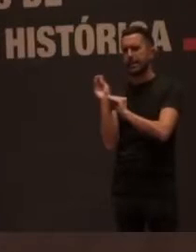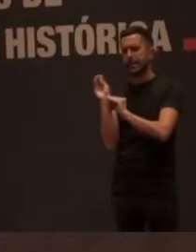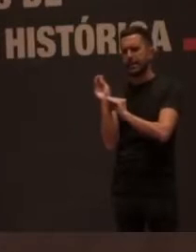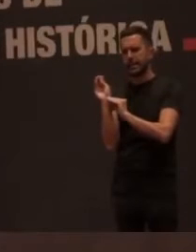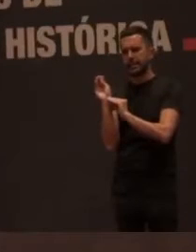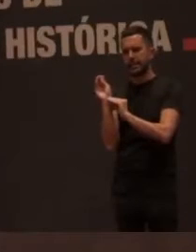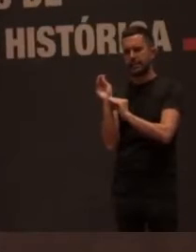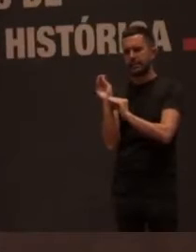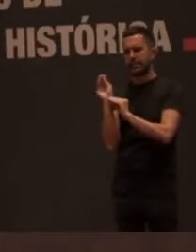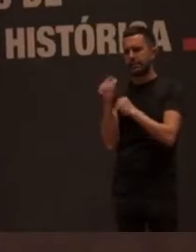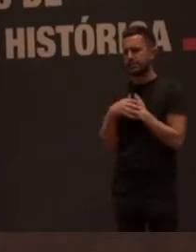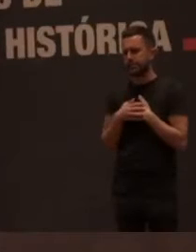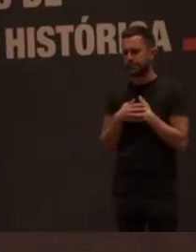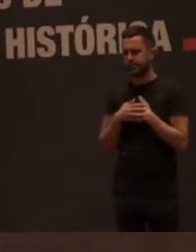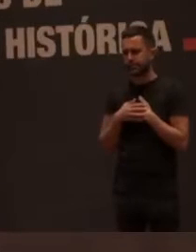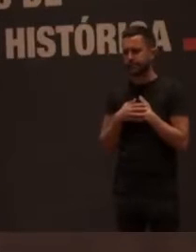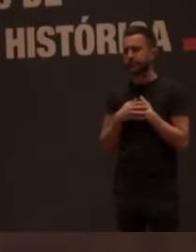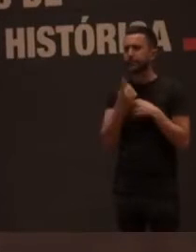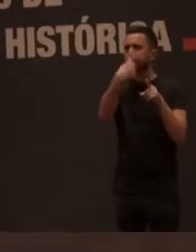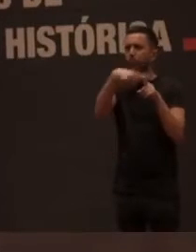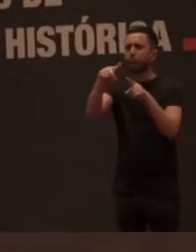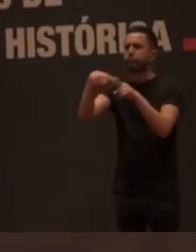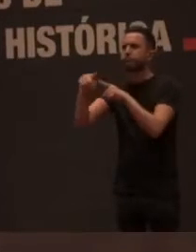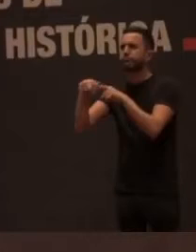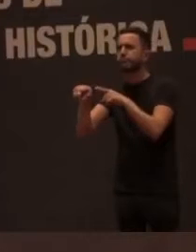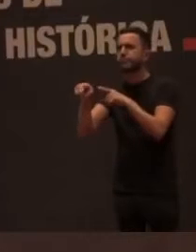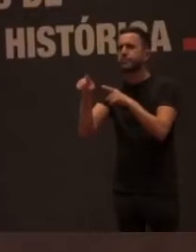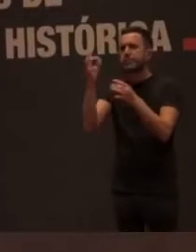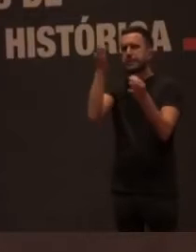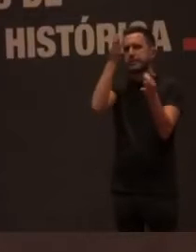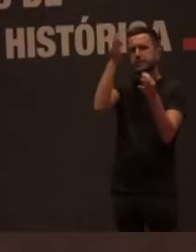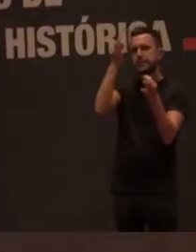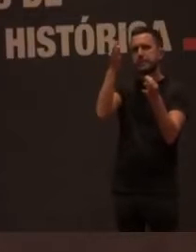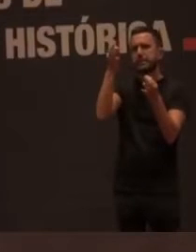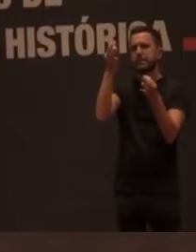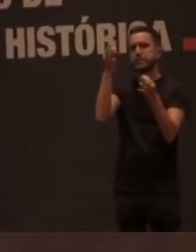no particular o no concreto, sino insertar